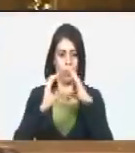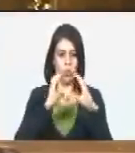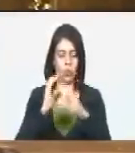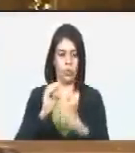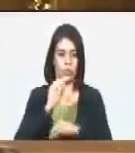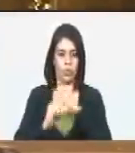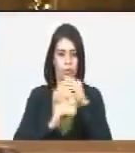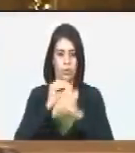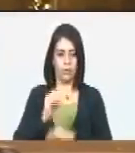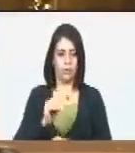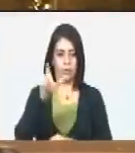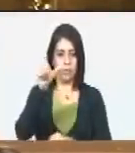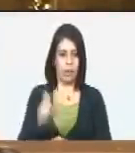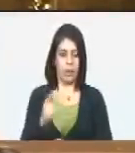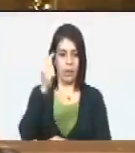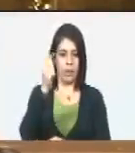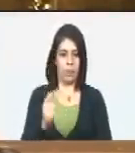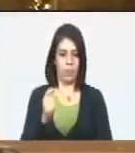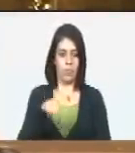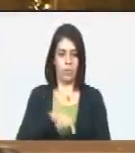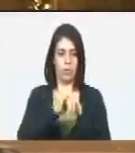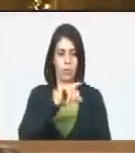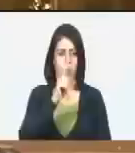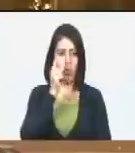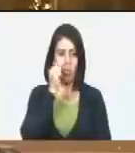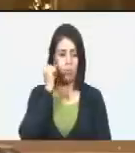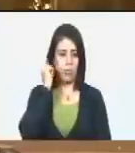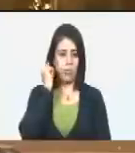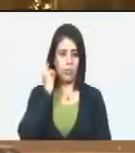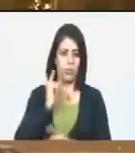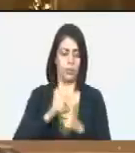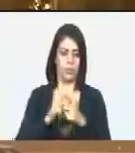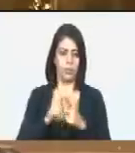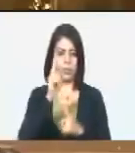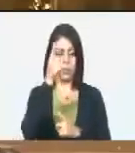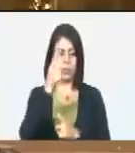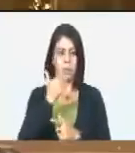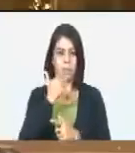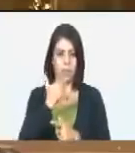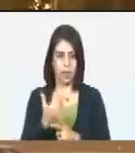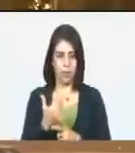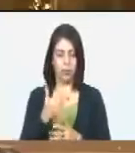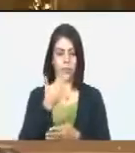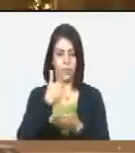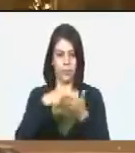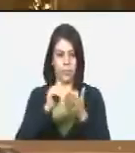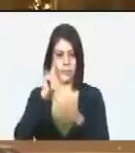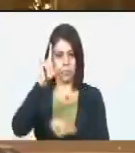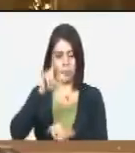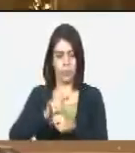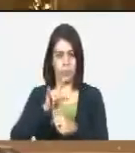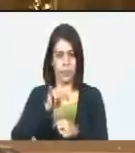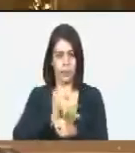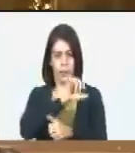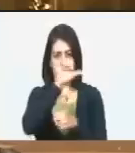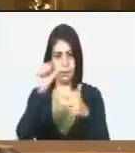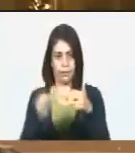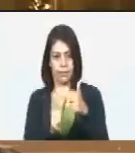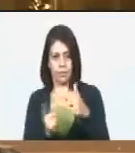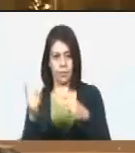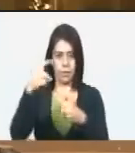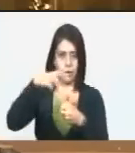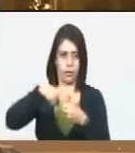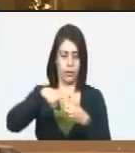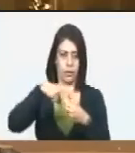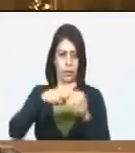ciudadanas diputadas y los ciudadanos diputados principales solicitando permiso para ausentarse e incorporar a sus suplentes indicados en